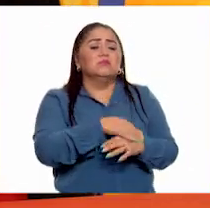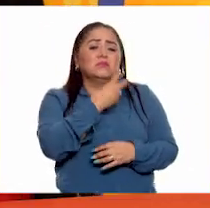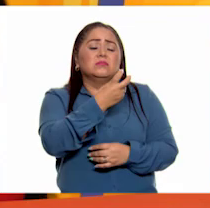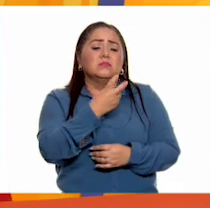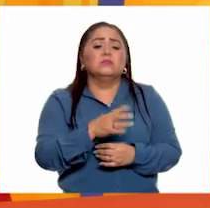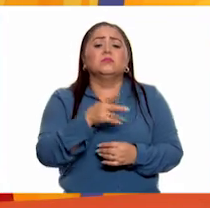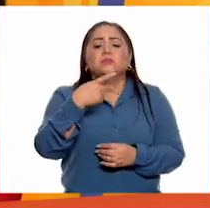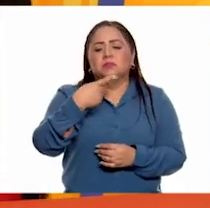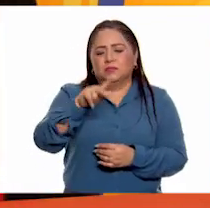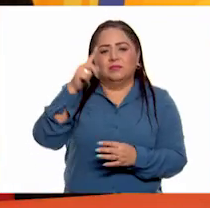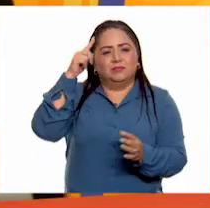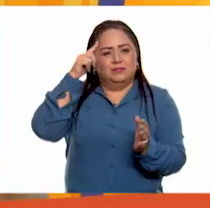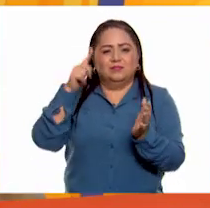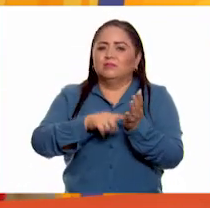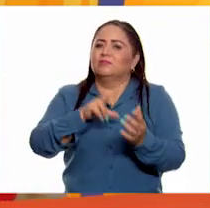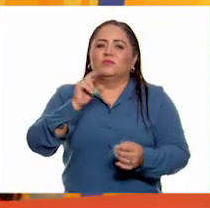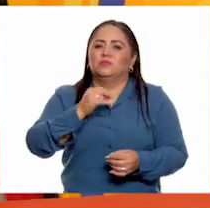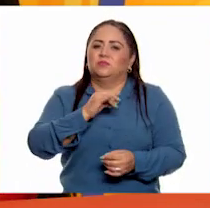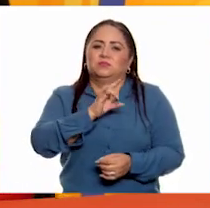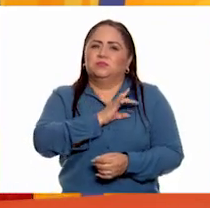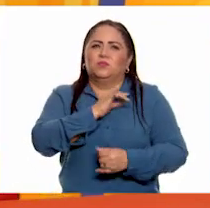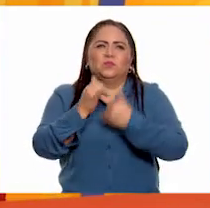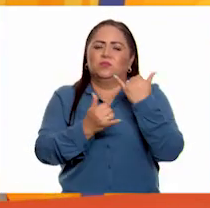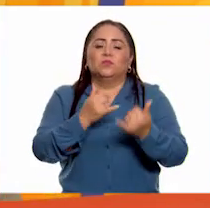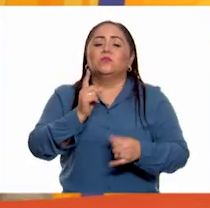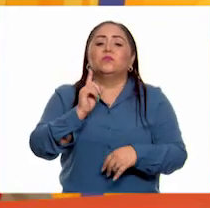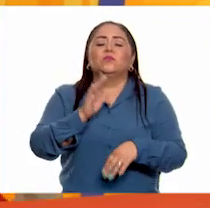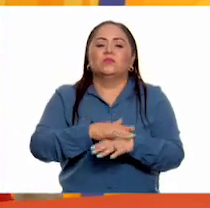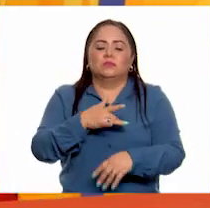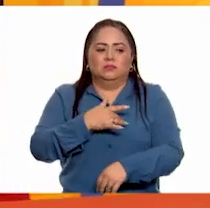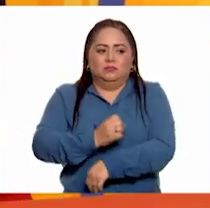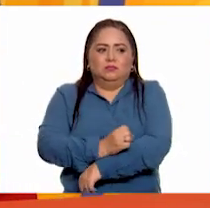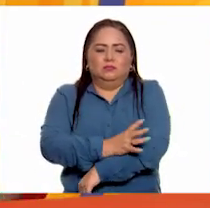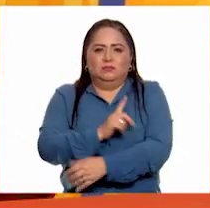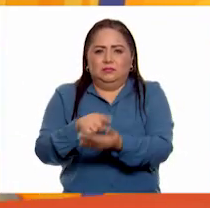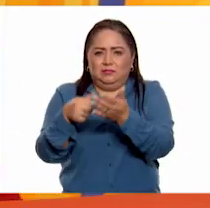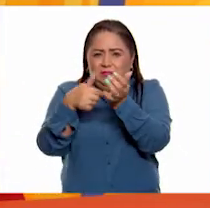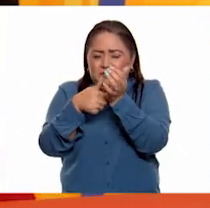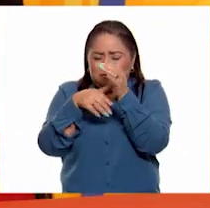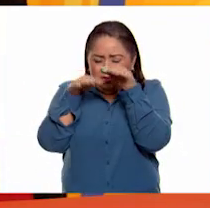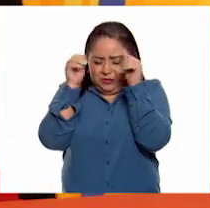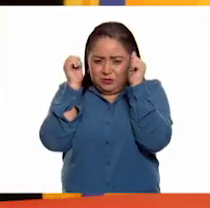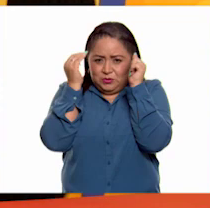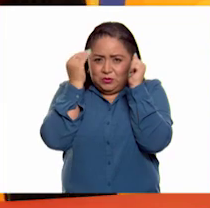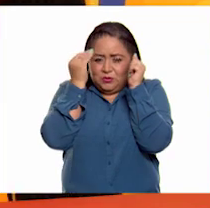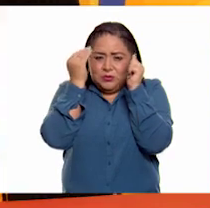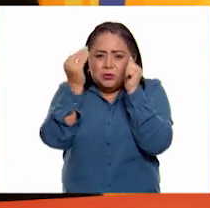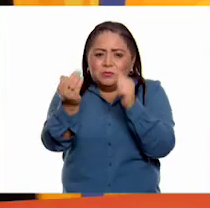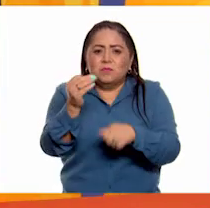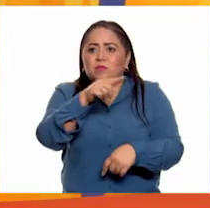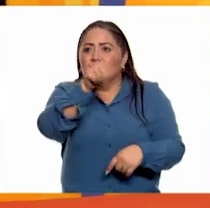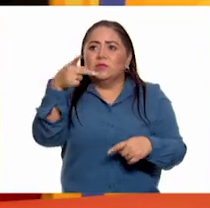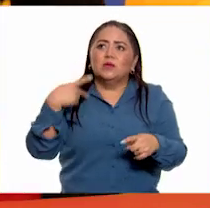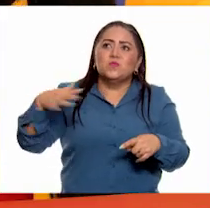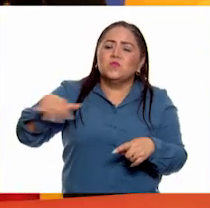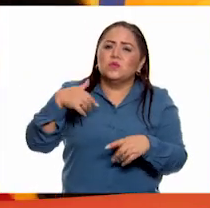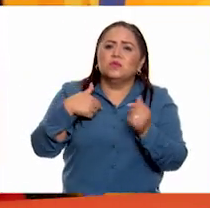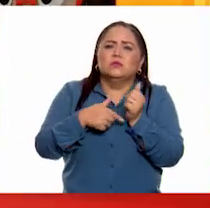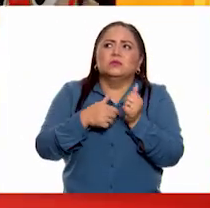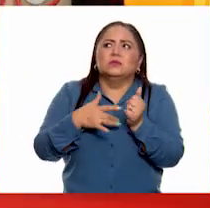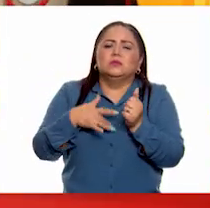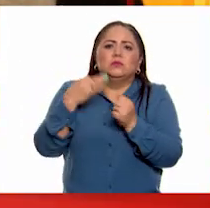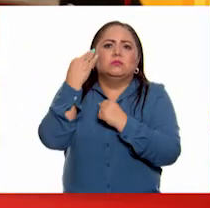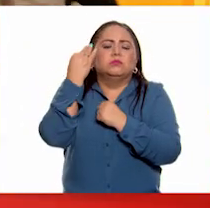mero. Pero creo que no me da miedo el juego en sí, sino la sensación de estar escondida en un lugar pequeño. Mientras alguien me busca, como que